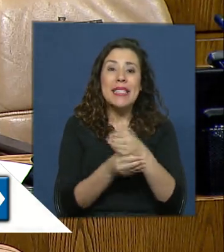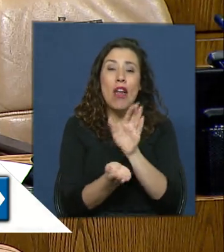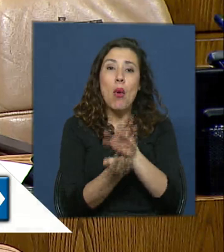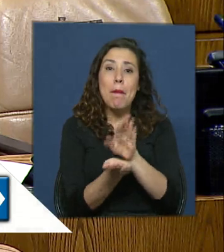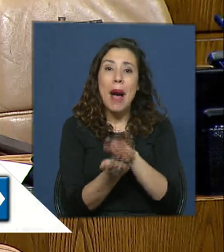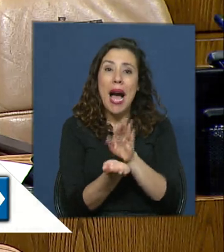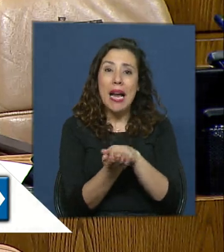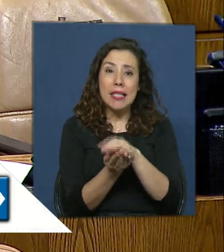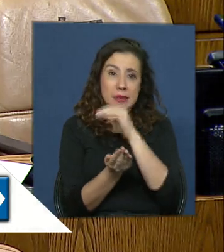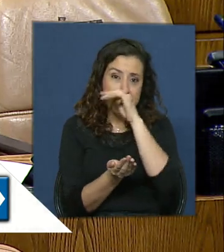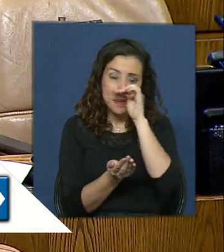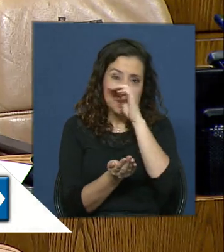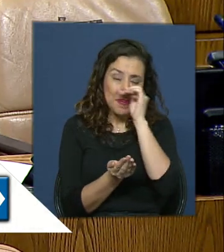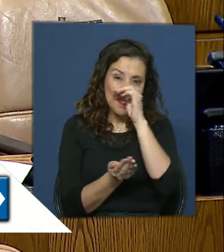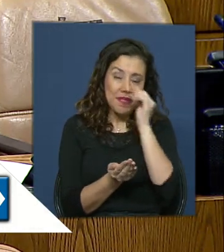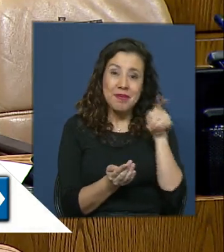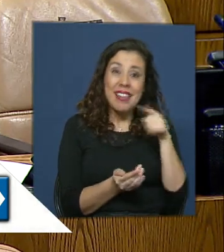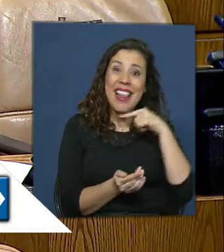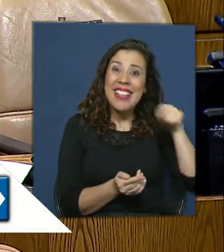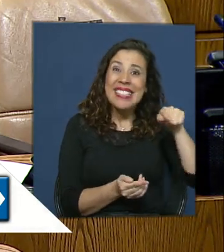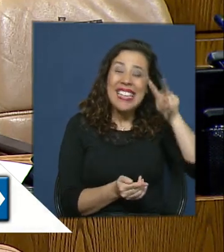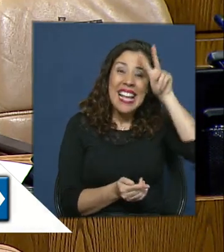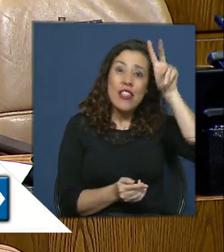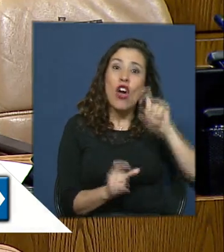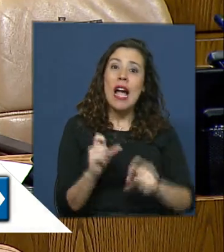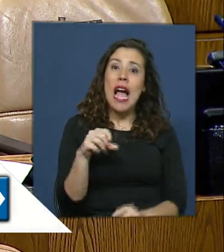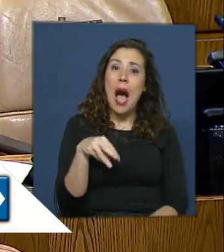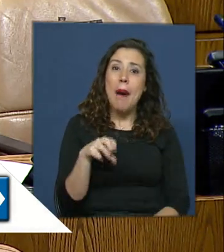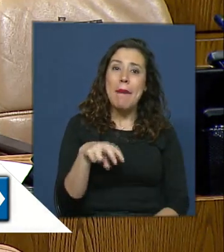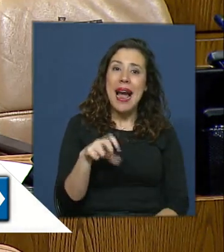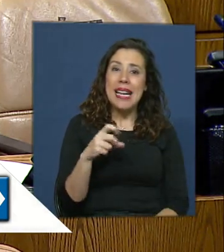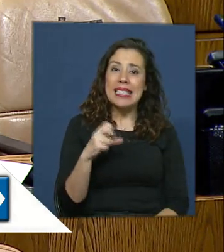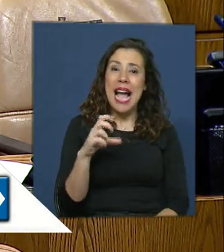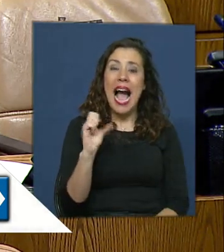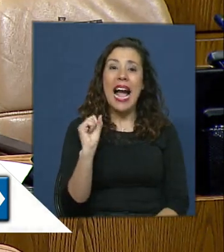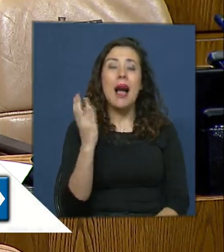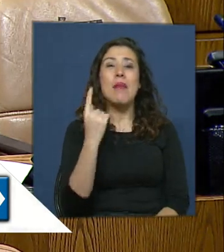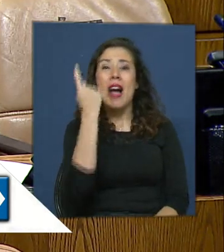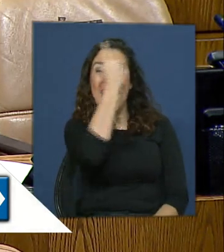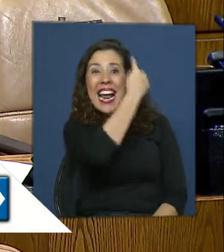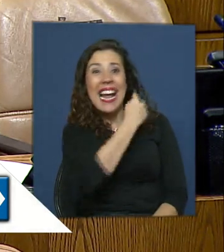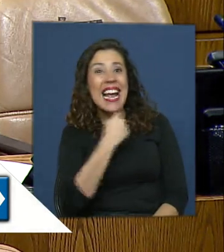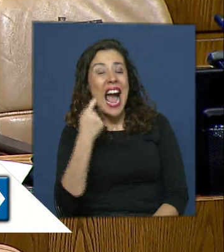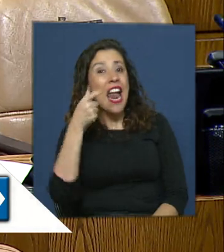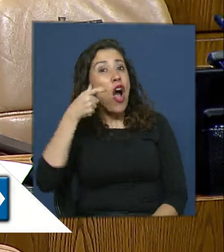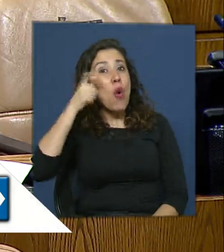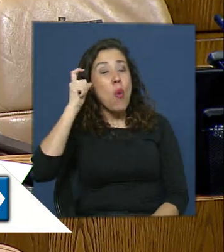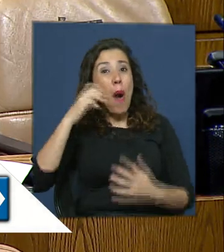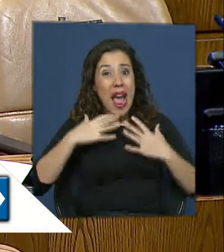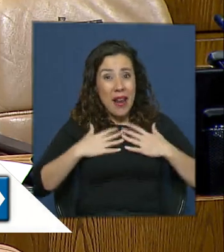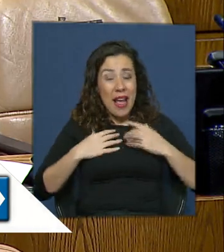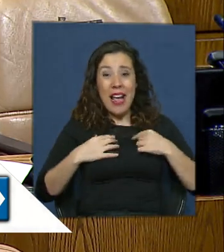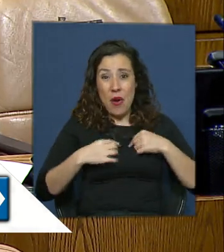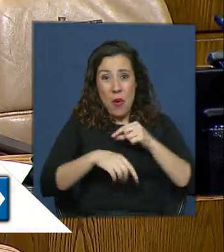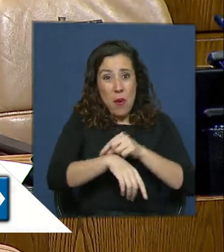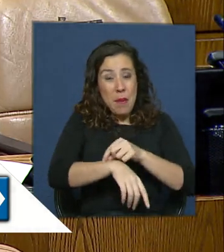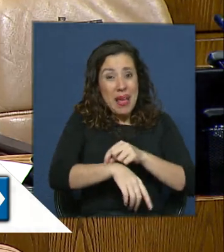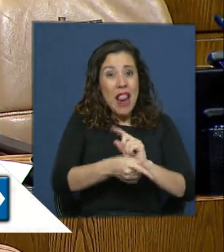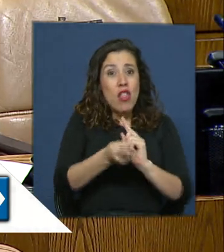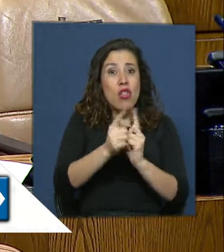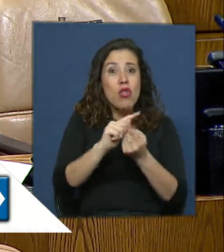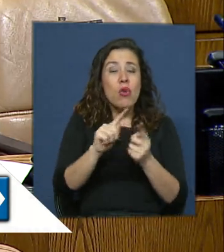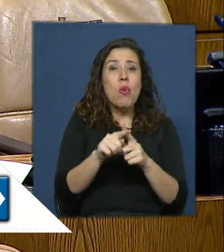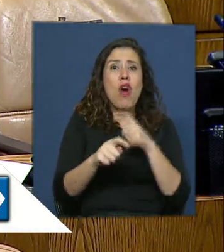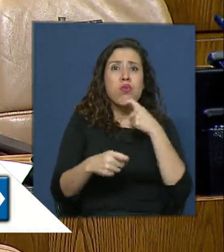marisco. Llaman a estos indios camanchacas porque los rostros y cueros de sus cuerpos se les han vuelto como